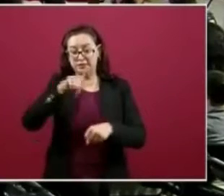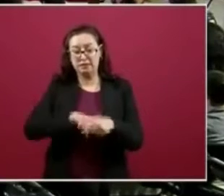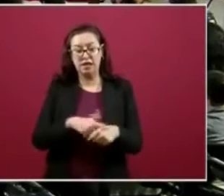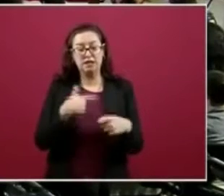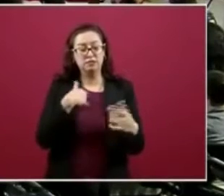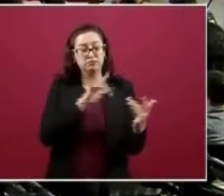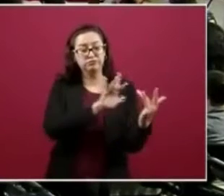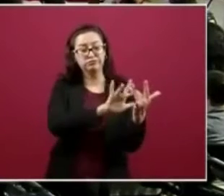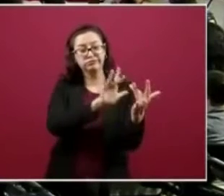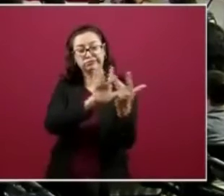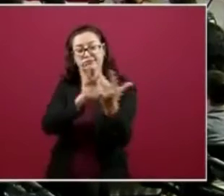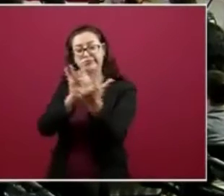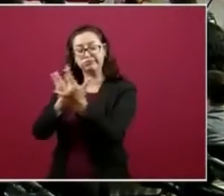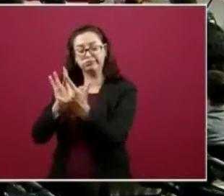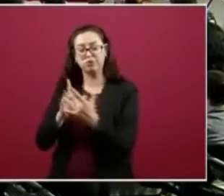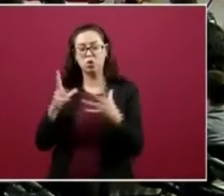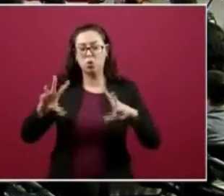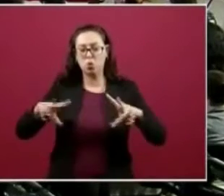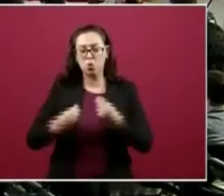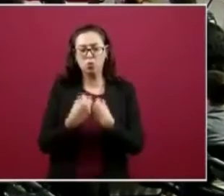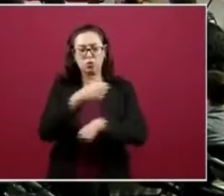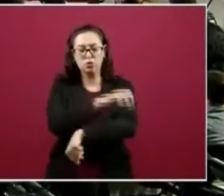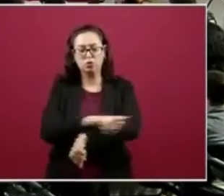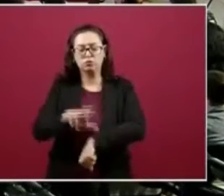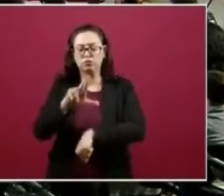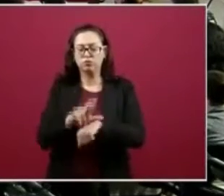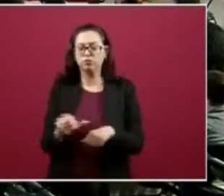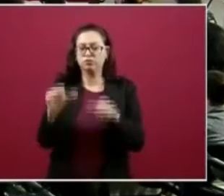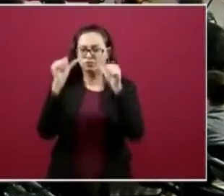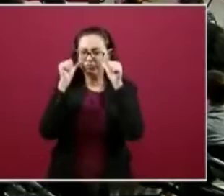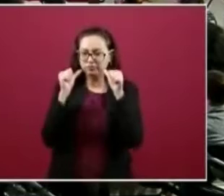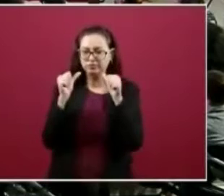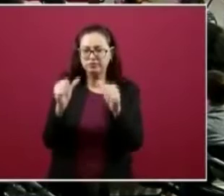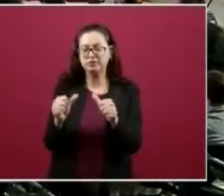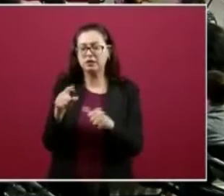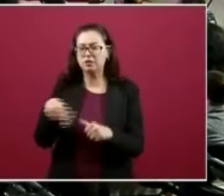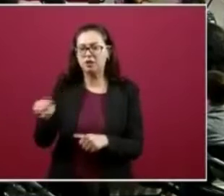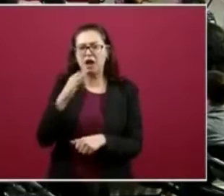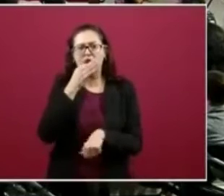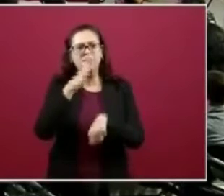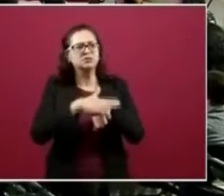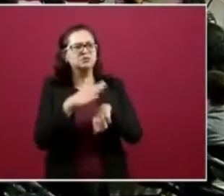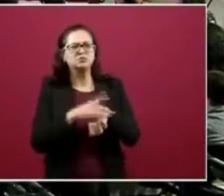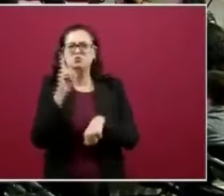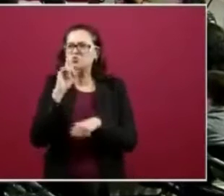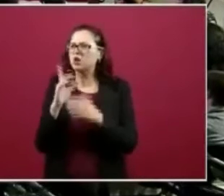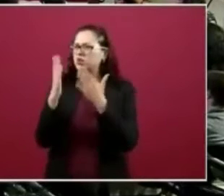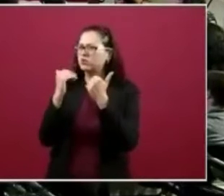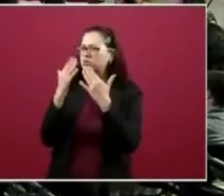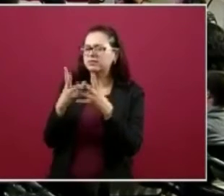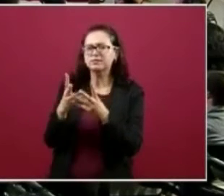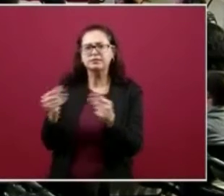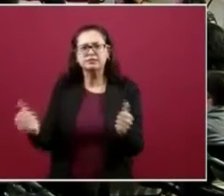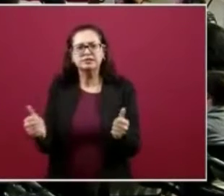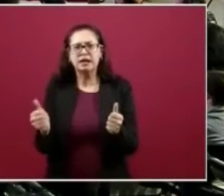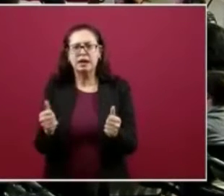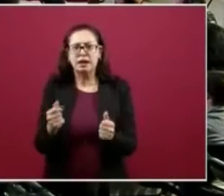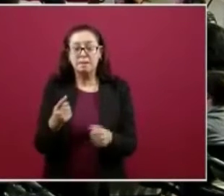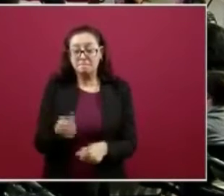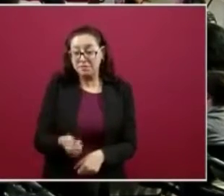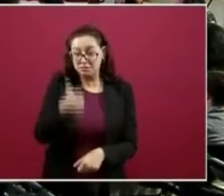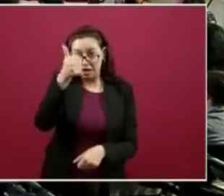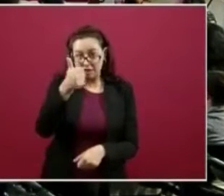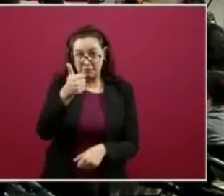al seguimiento, atención, búsqueda al primer aviso de desaparición que hacen los familiares de niños y